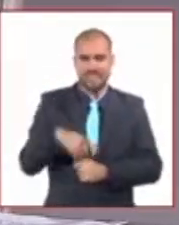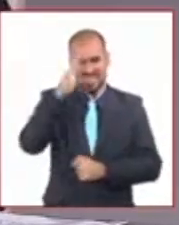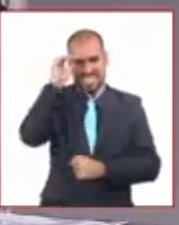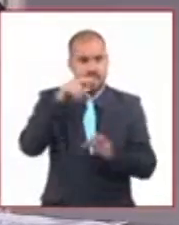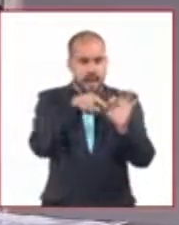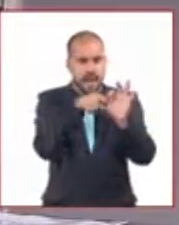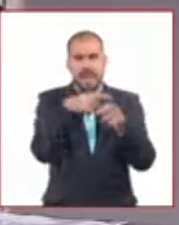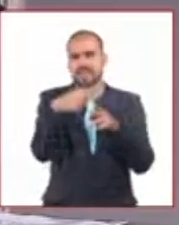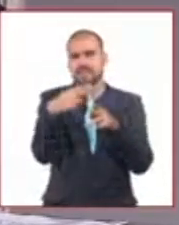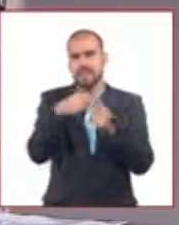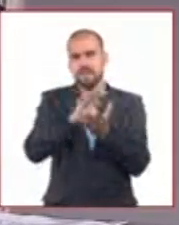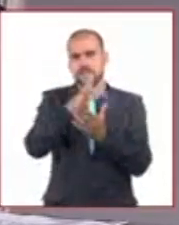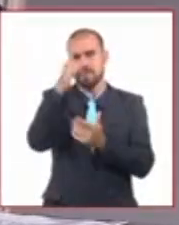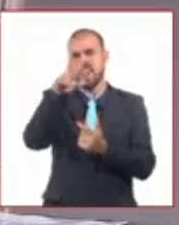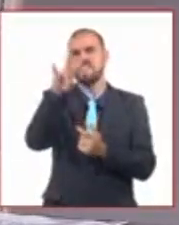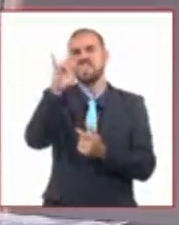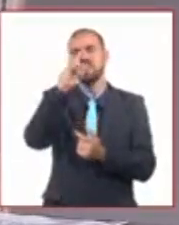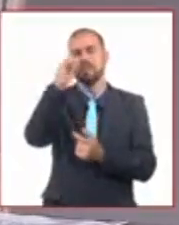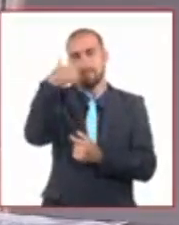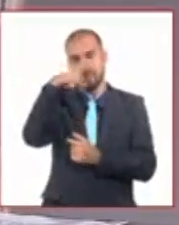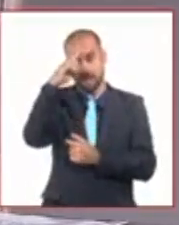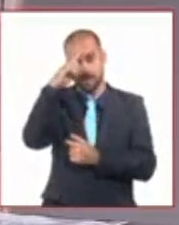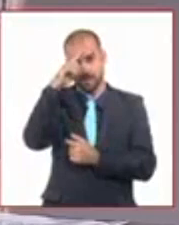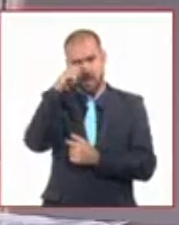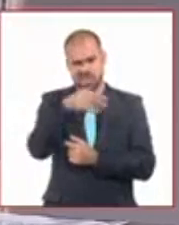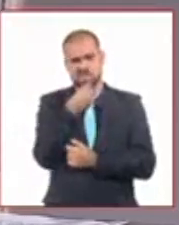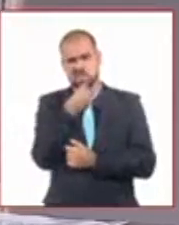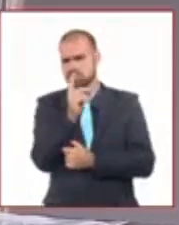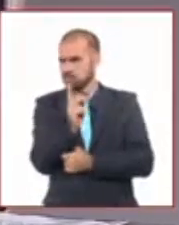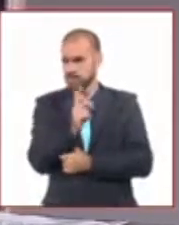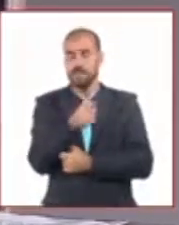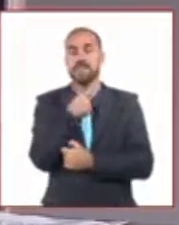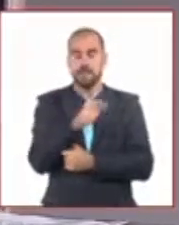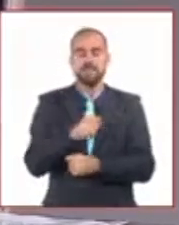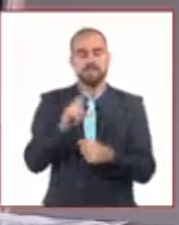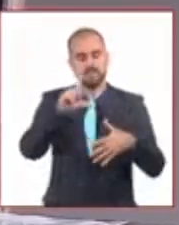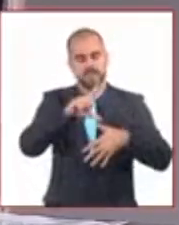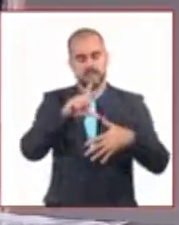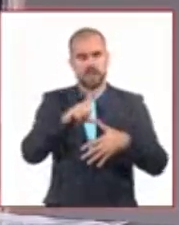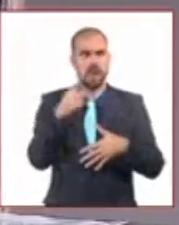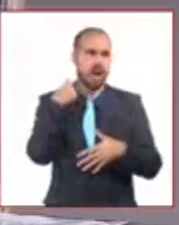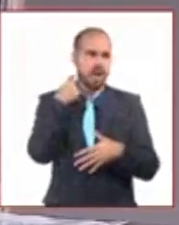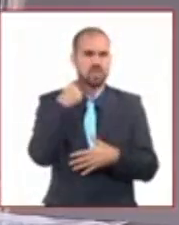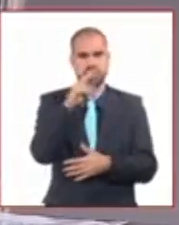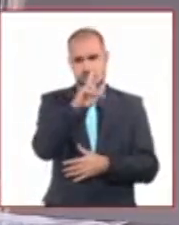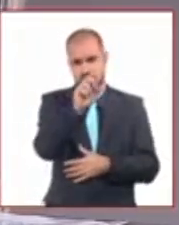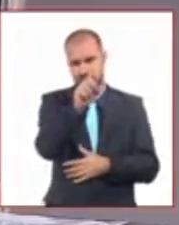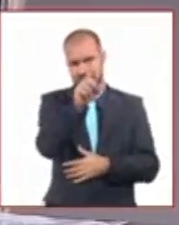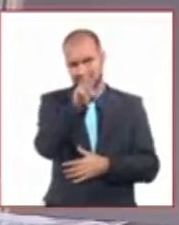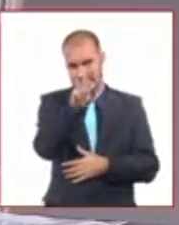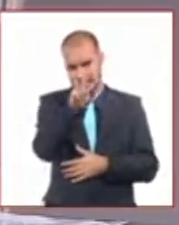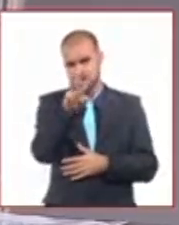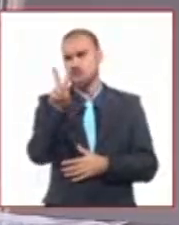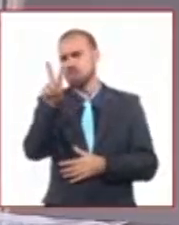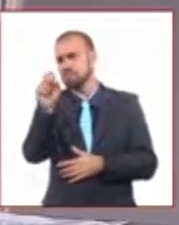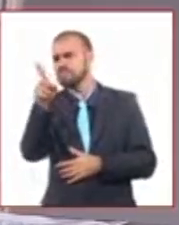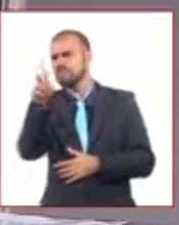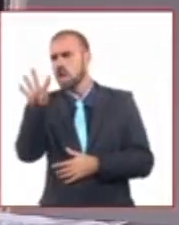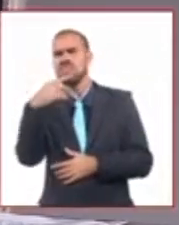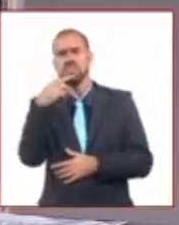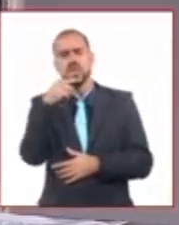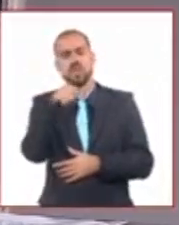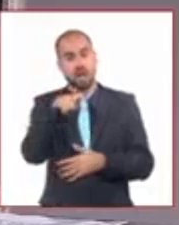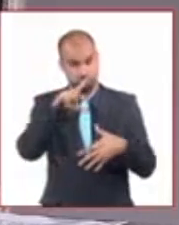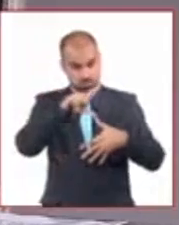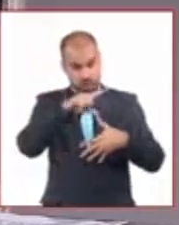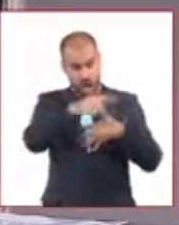américa latina' independientemente que dejes 2013 o 2014 está llamado a ser un continente de paz hay enclaves de la